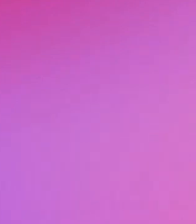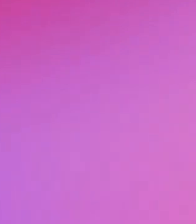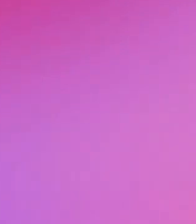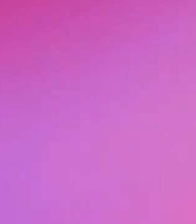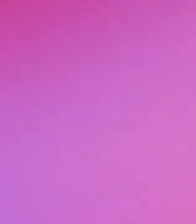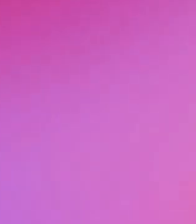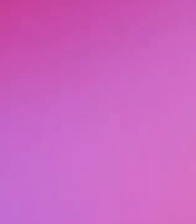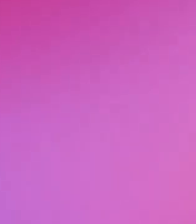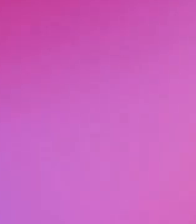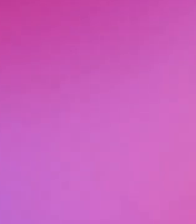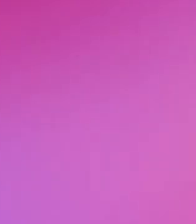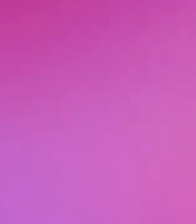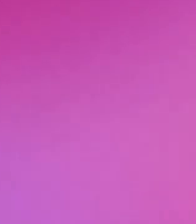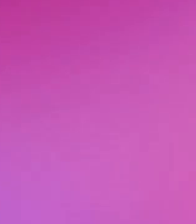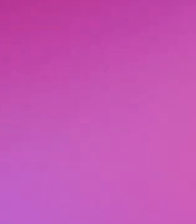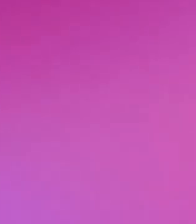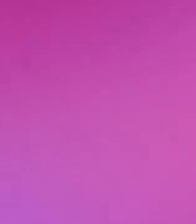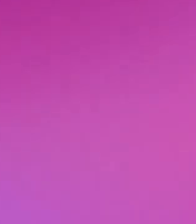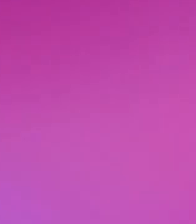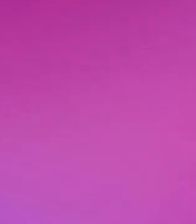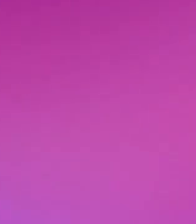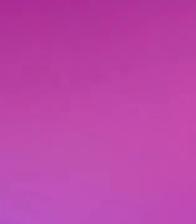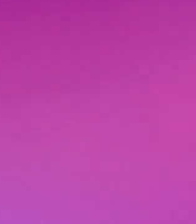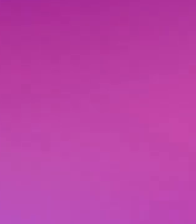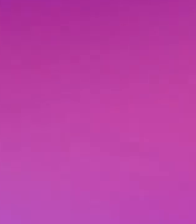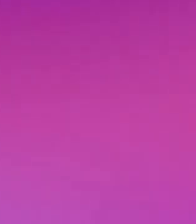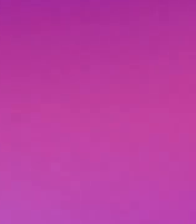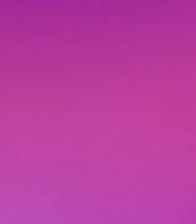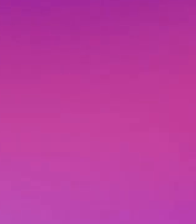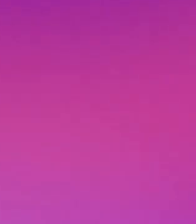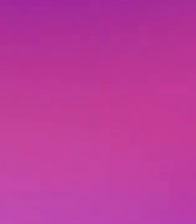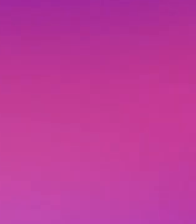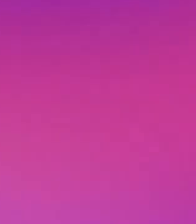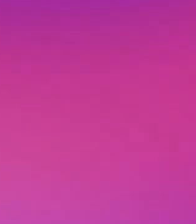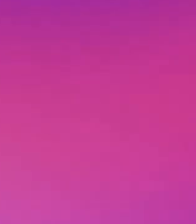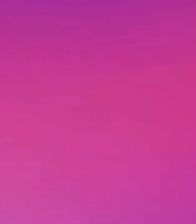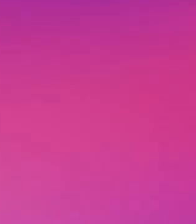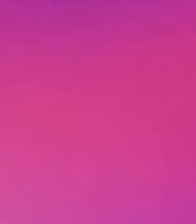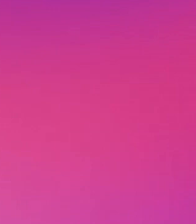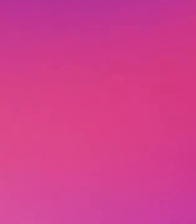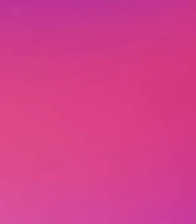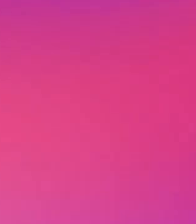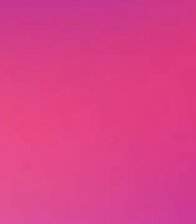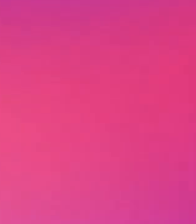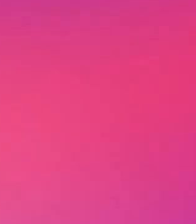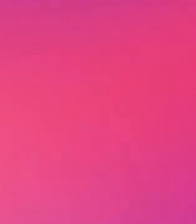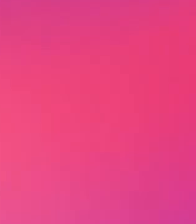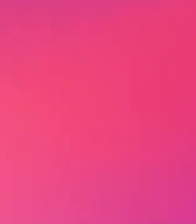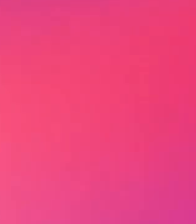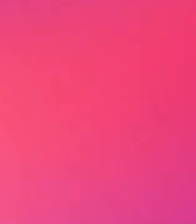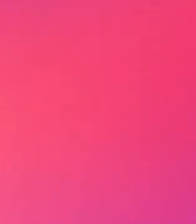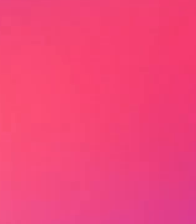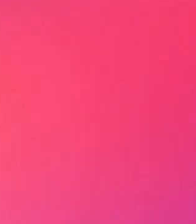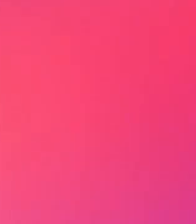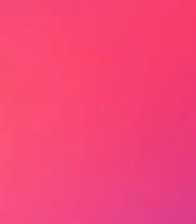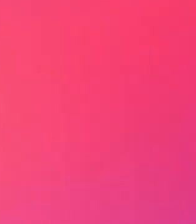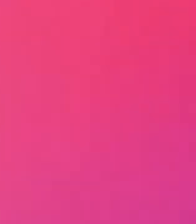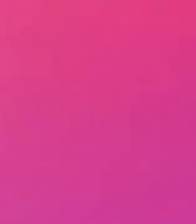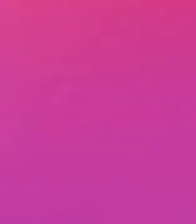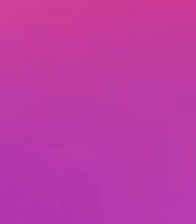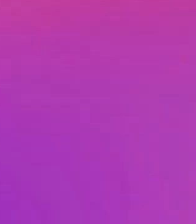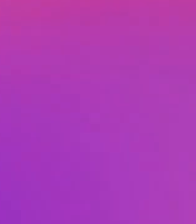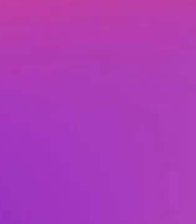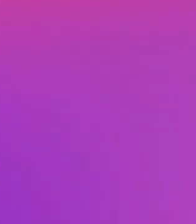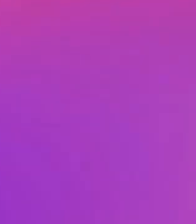facilitan la distinción entre elementos y compuestos. Aluminio, A mayúscula L minúscula, es